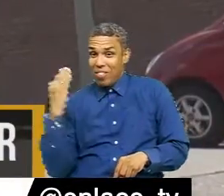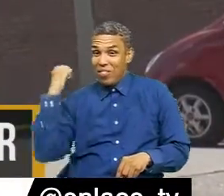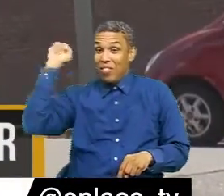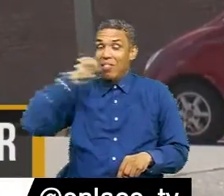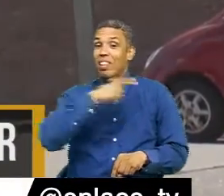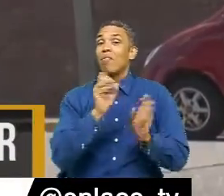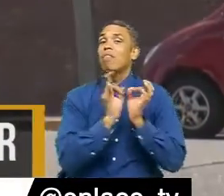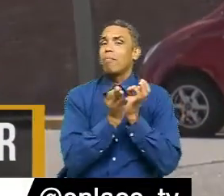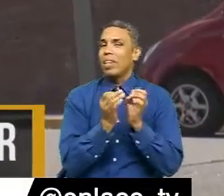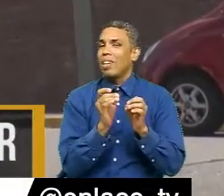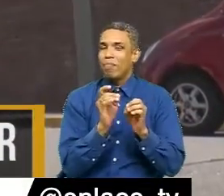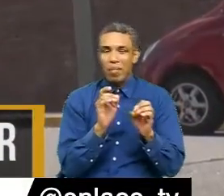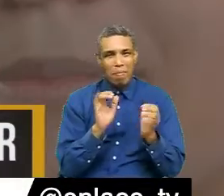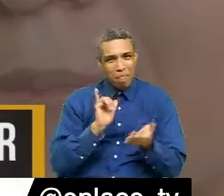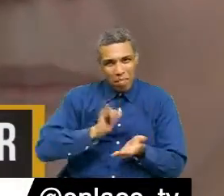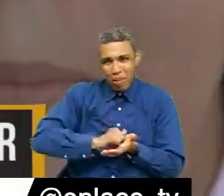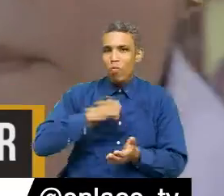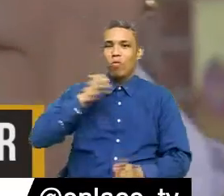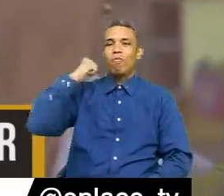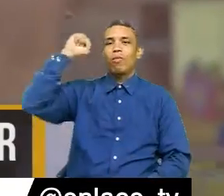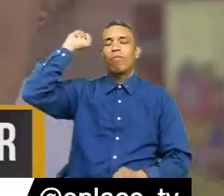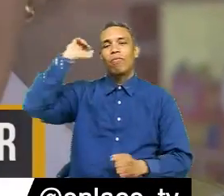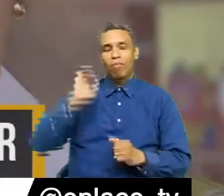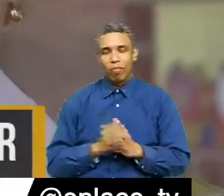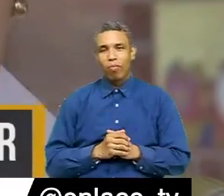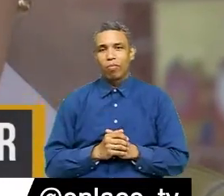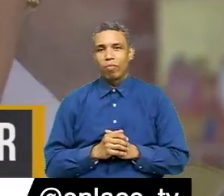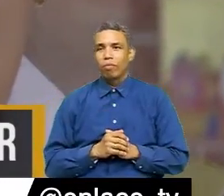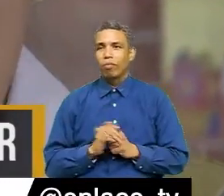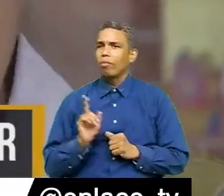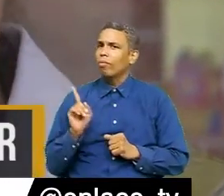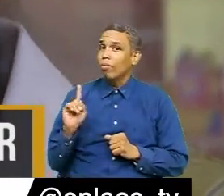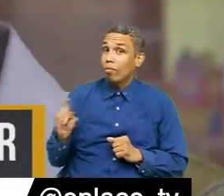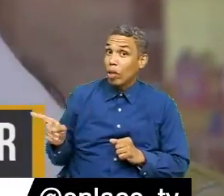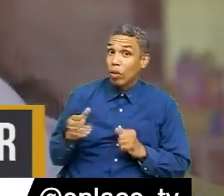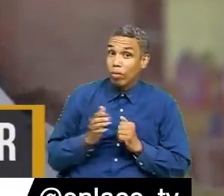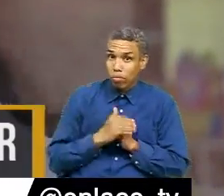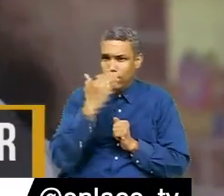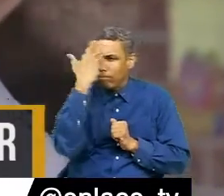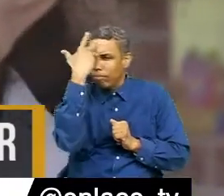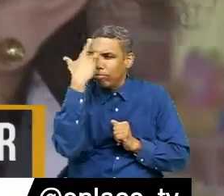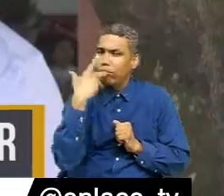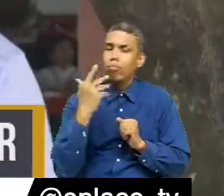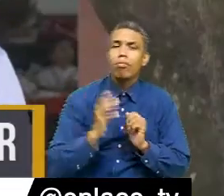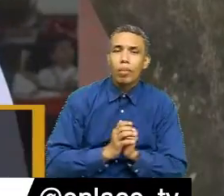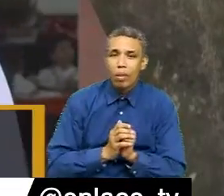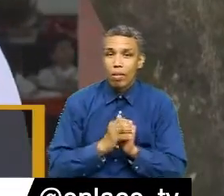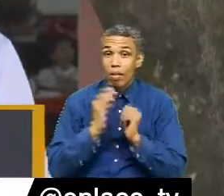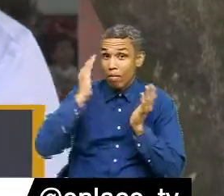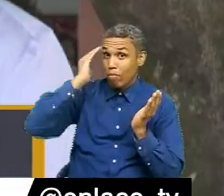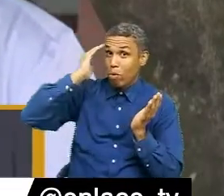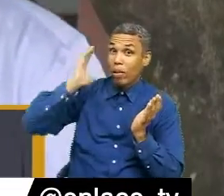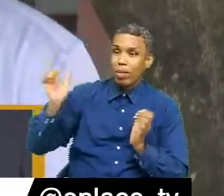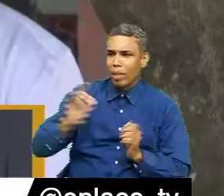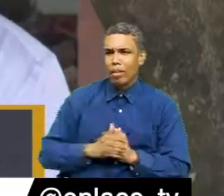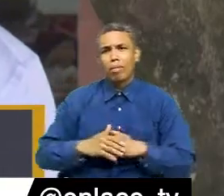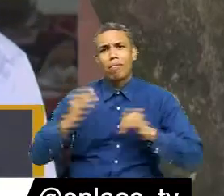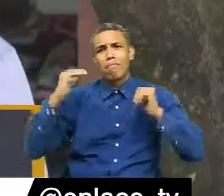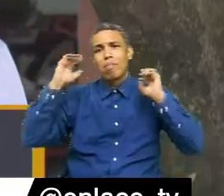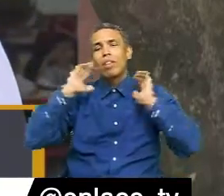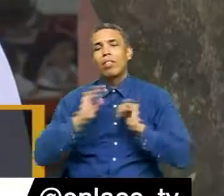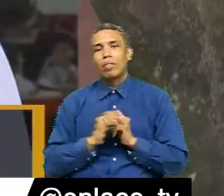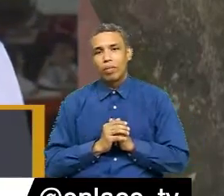Nariño destaca en esta estudiante el trabajo desempeñado en las pruebas, una de las más importantes en materia educativa en el país. Es muy satisfactorio el trabajo que hemos